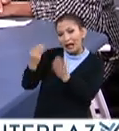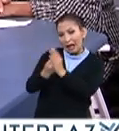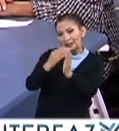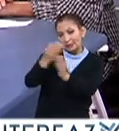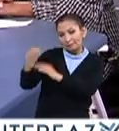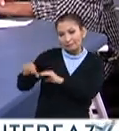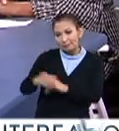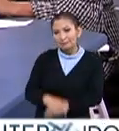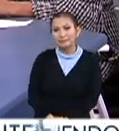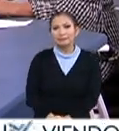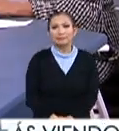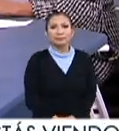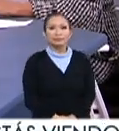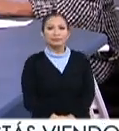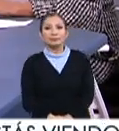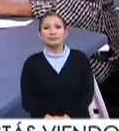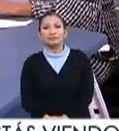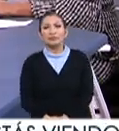al aula.